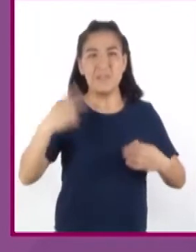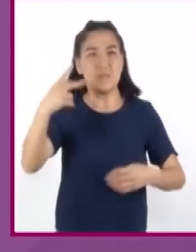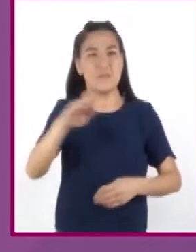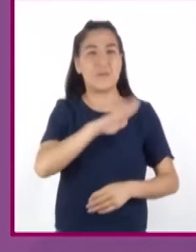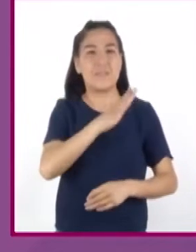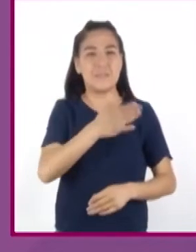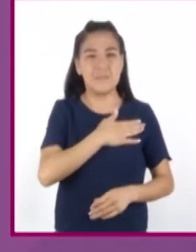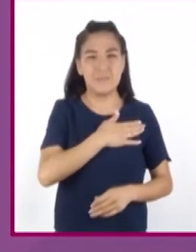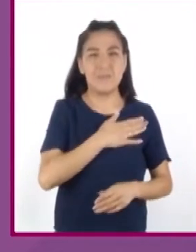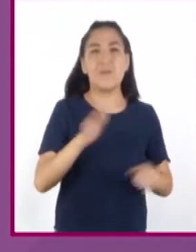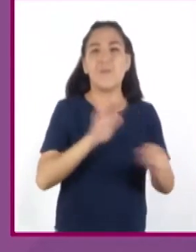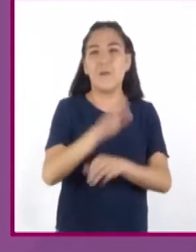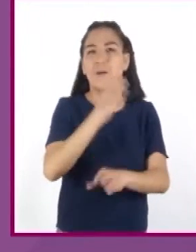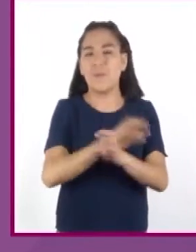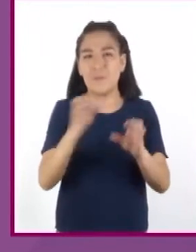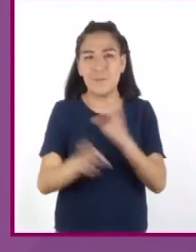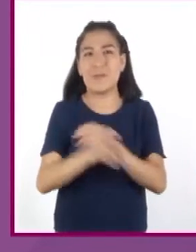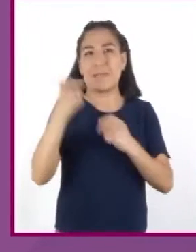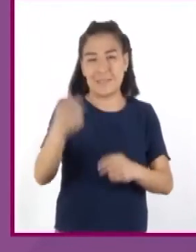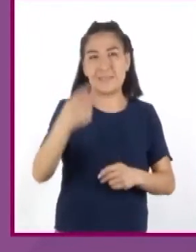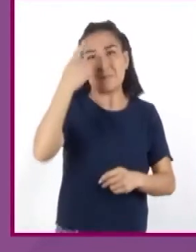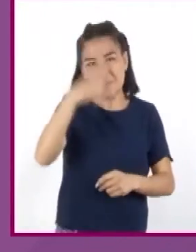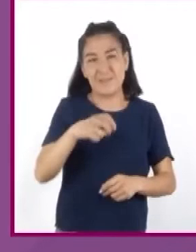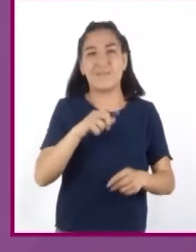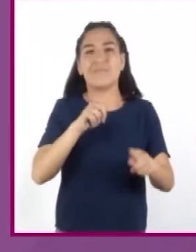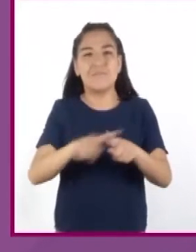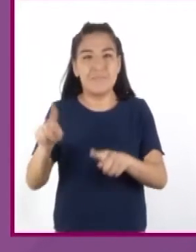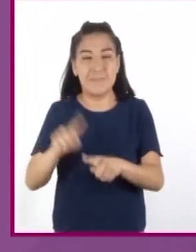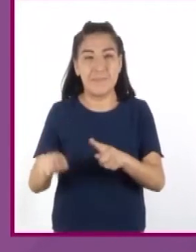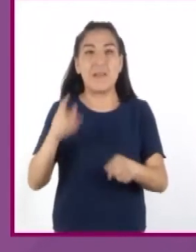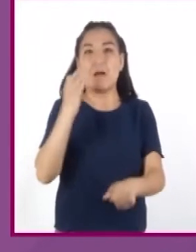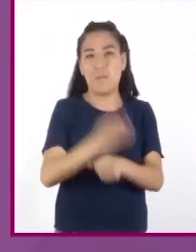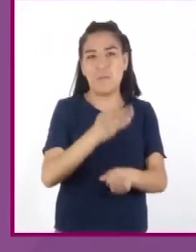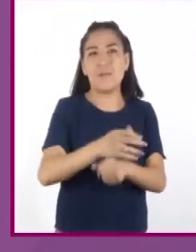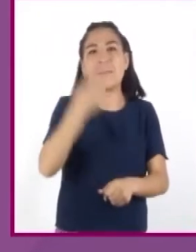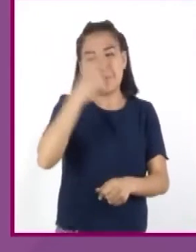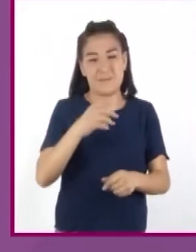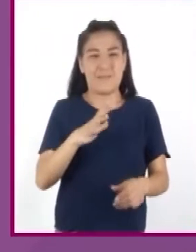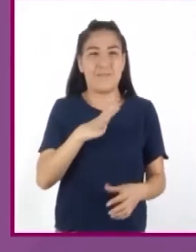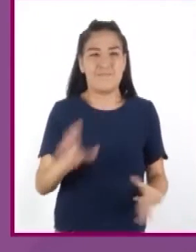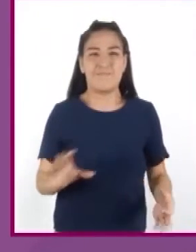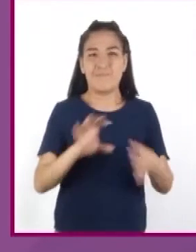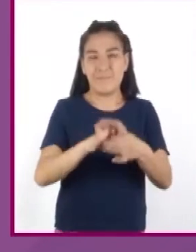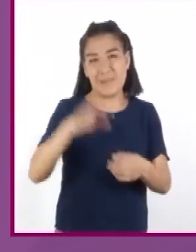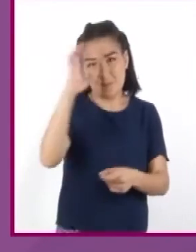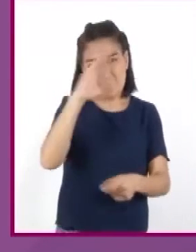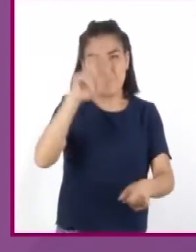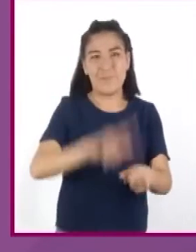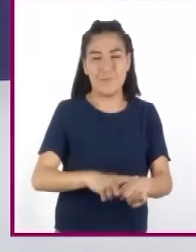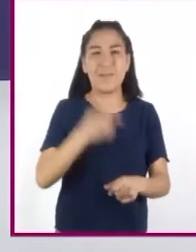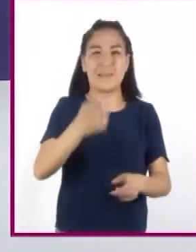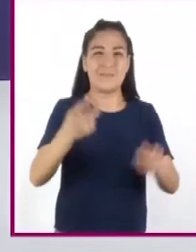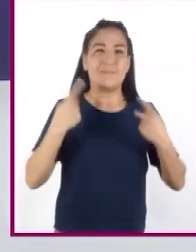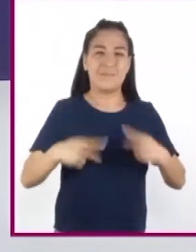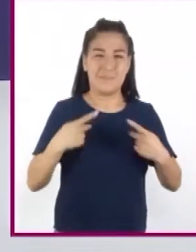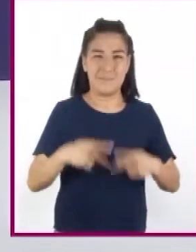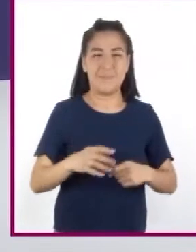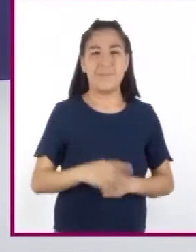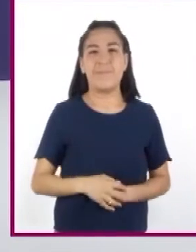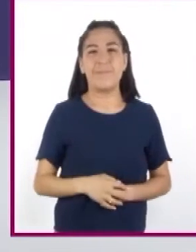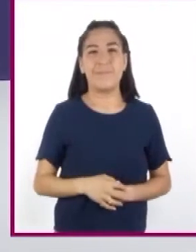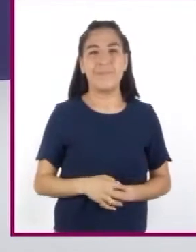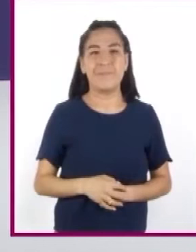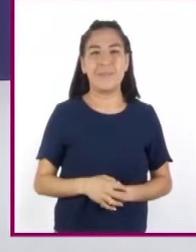en sus trastos y todos estos elementos que de alguna manera forman parte de la cultura de esas personas.